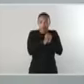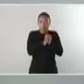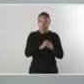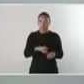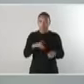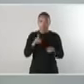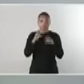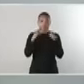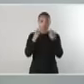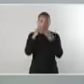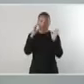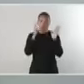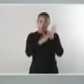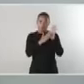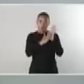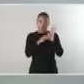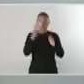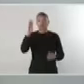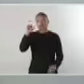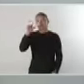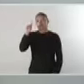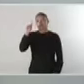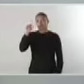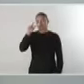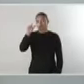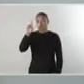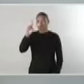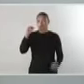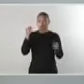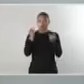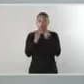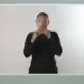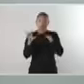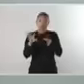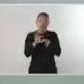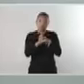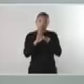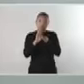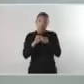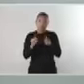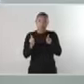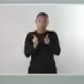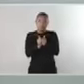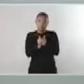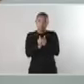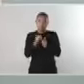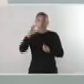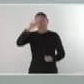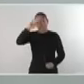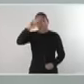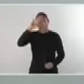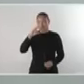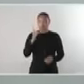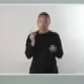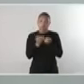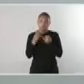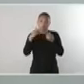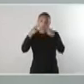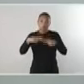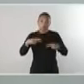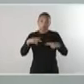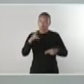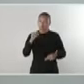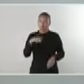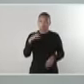se juntó en Monterrey preguntado están negociado no es oposición real no te dejes